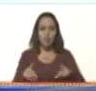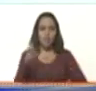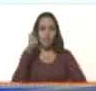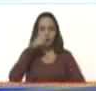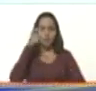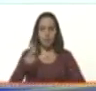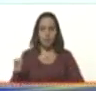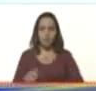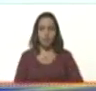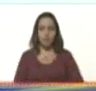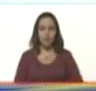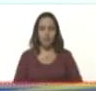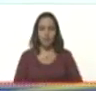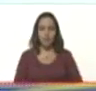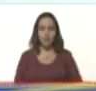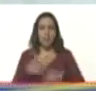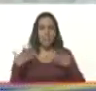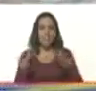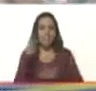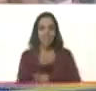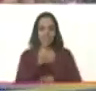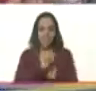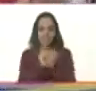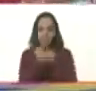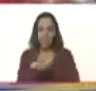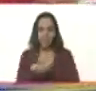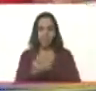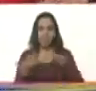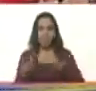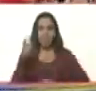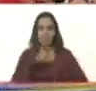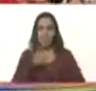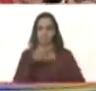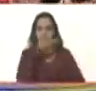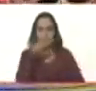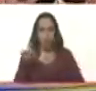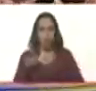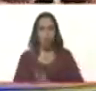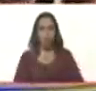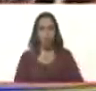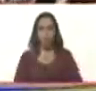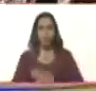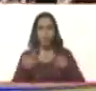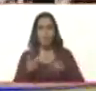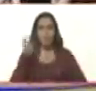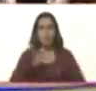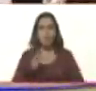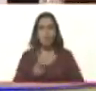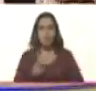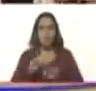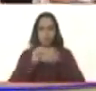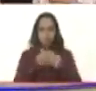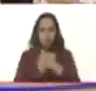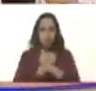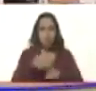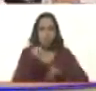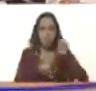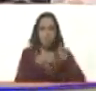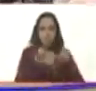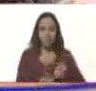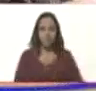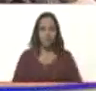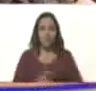país. ¿Qué cosas hay que cambiar? ¿Qué cosas hay que mejorar? ¿Qué cosas hay que rectificar? ¿Qué cosas hay